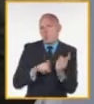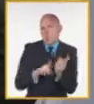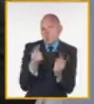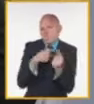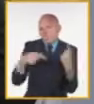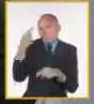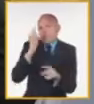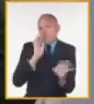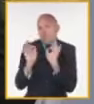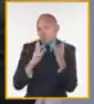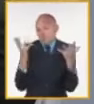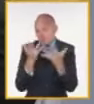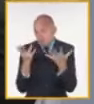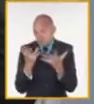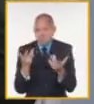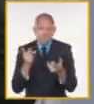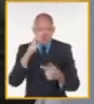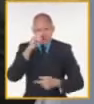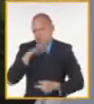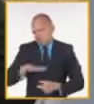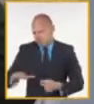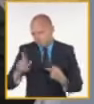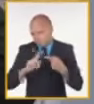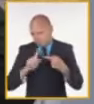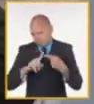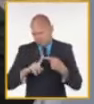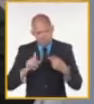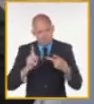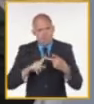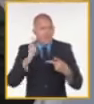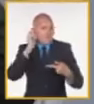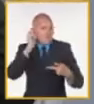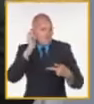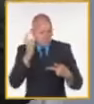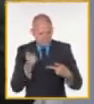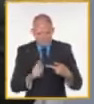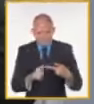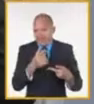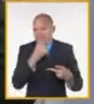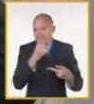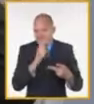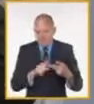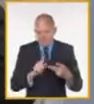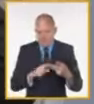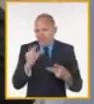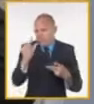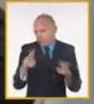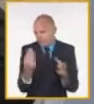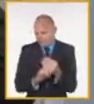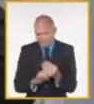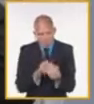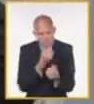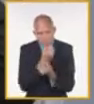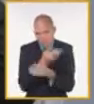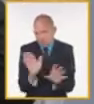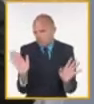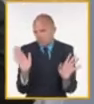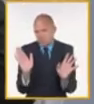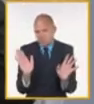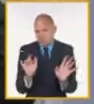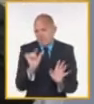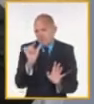niñas las mujeres los ancianos los discapacitados en sentido general a todas aquellas personas que se encuentren en un estado de